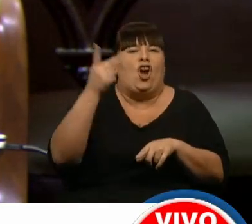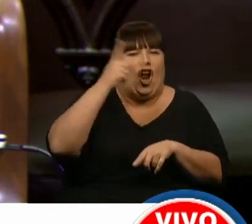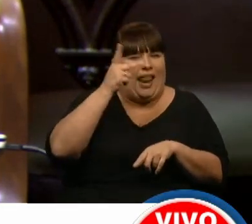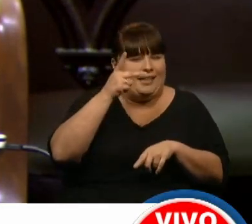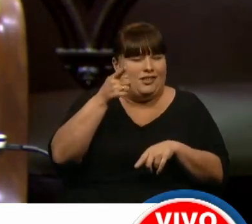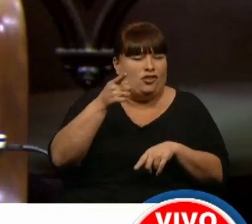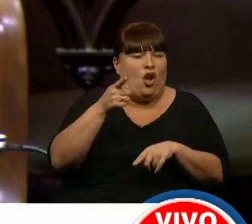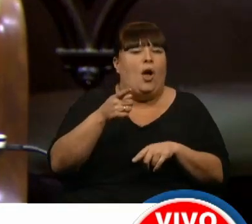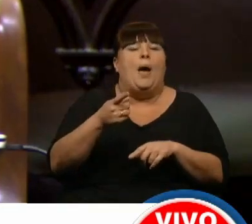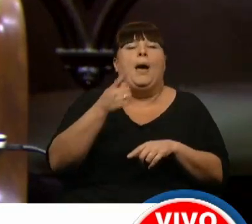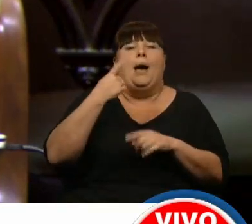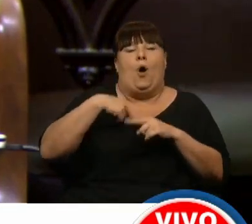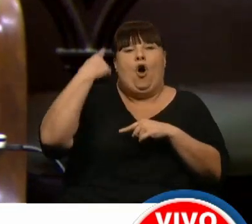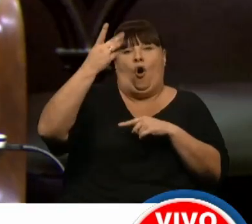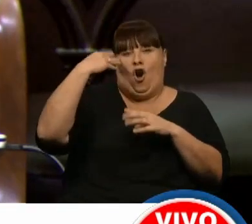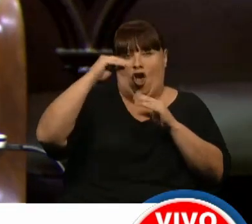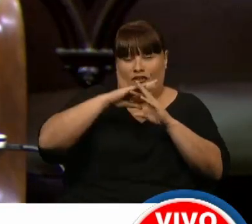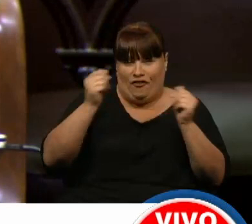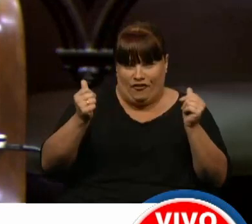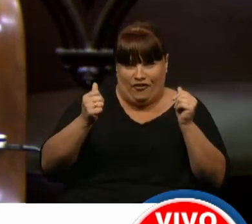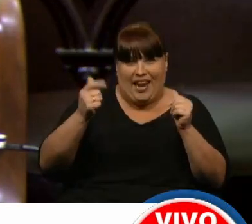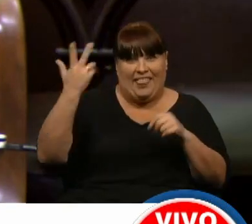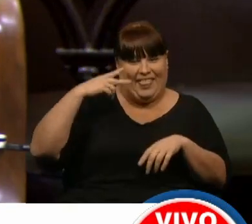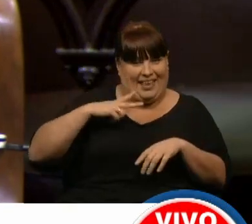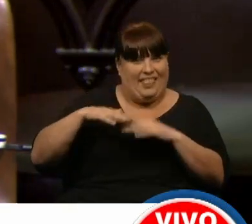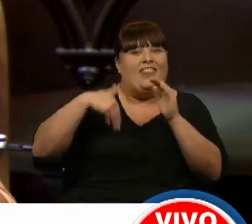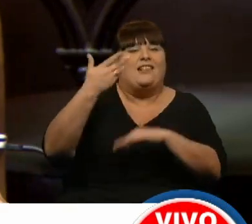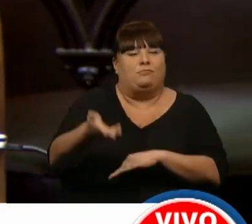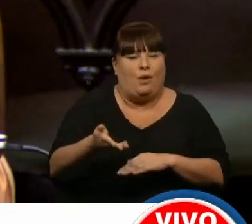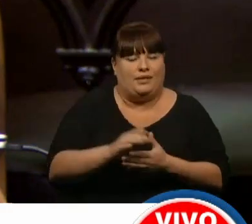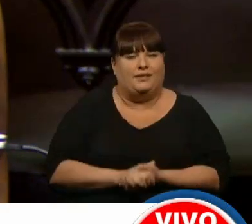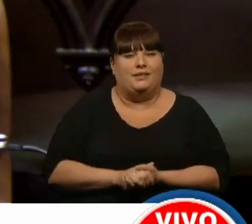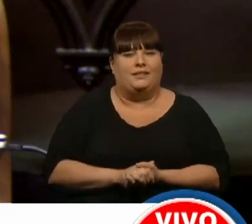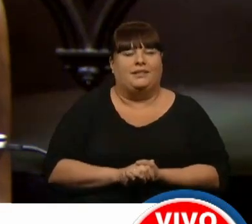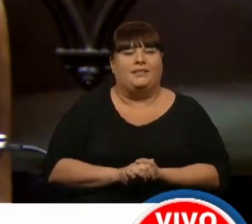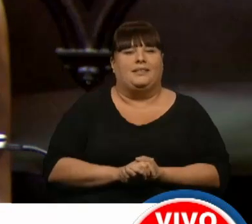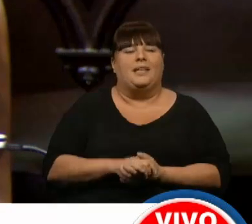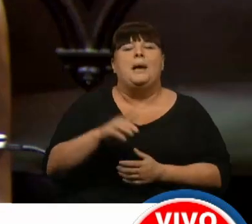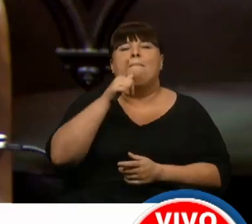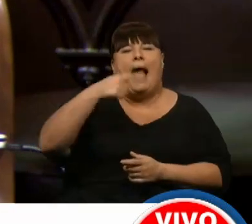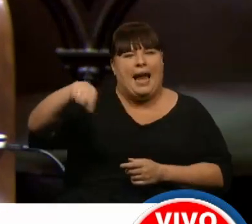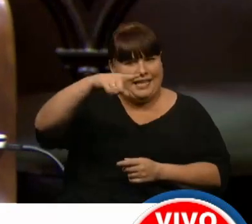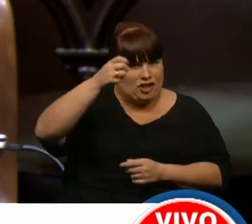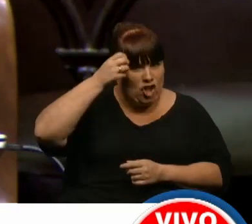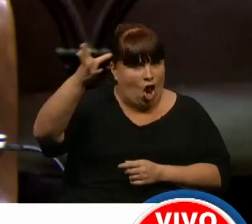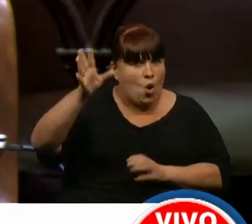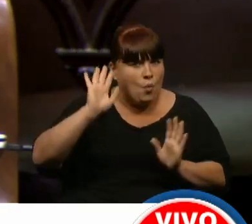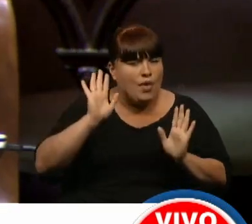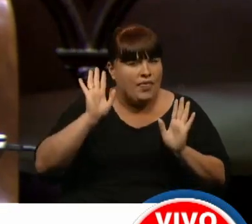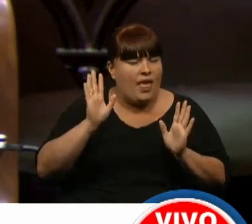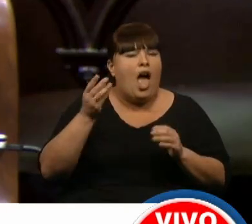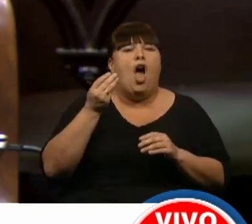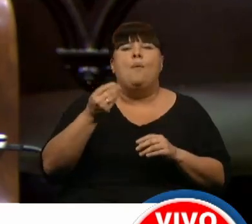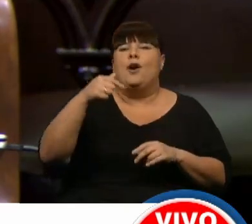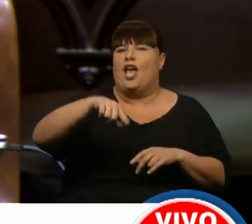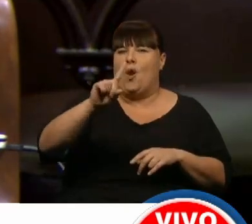Néstor, después de la otra noche neoliberal, y que parecen haberse olvidado también, porque